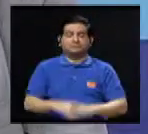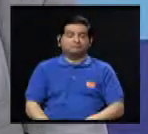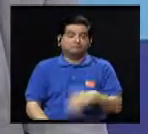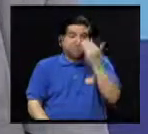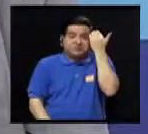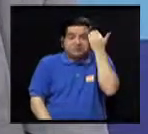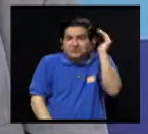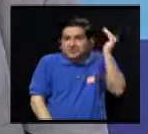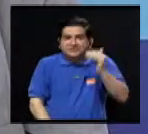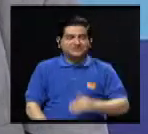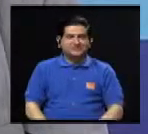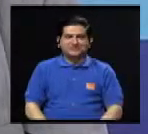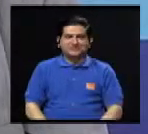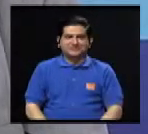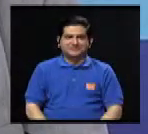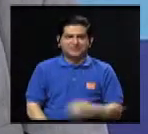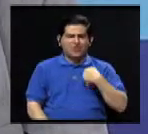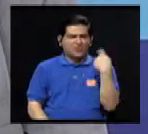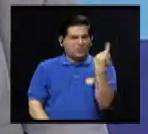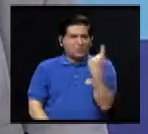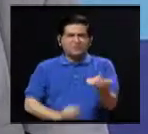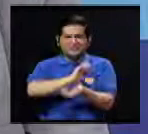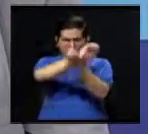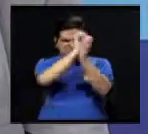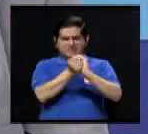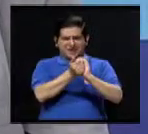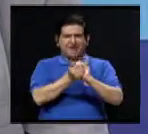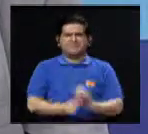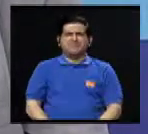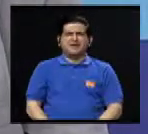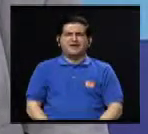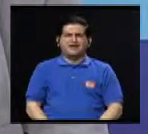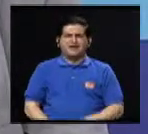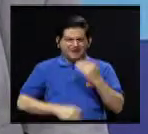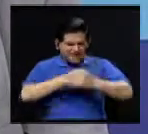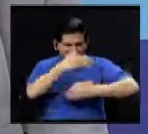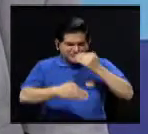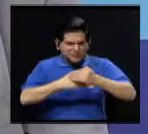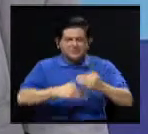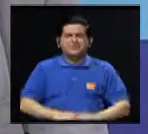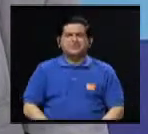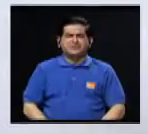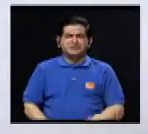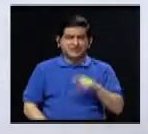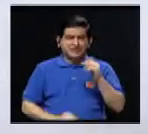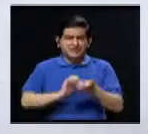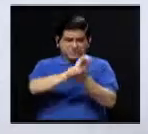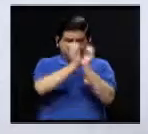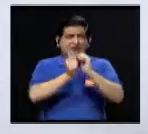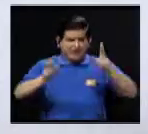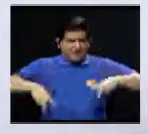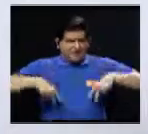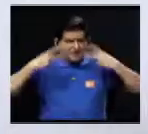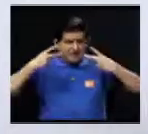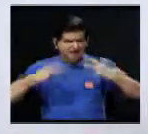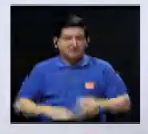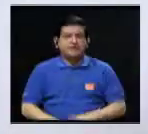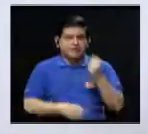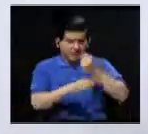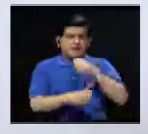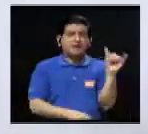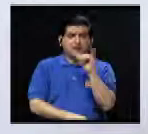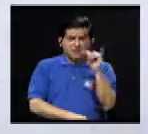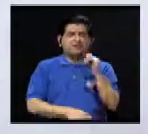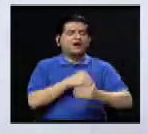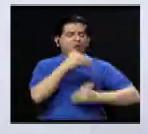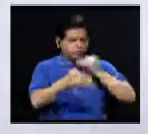sé, una siempre está cambiando y continuamente transformándose en la vida. Y obviamente en la parte laboral también